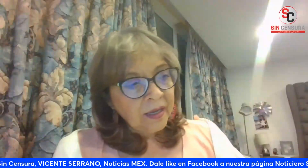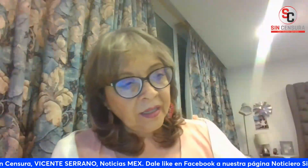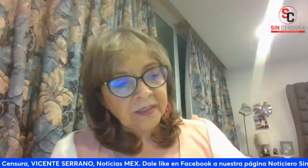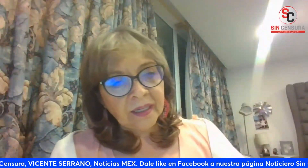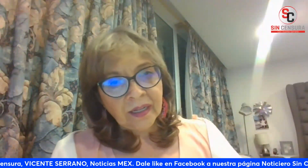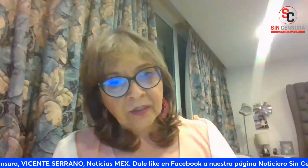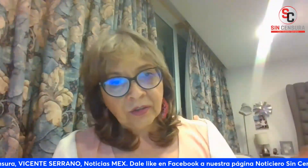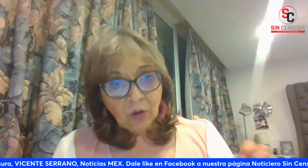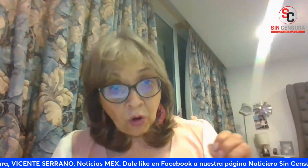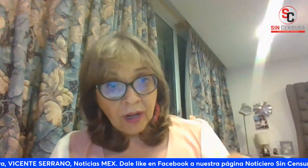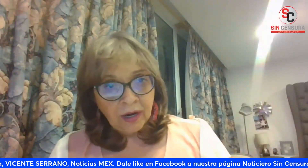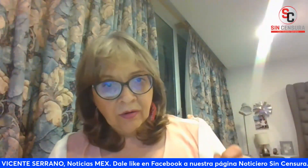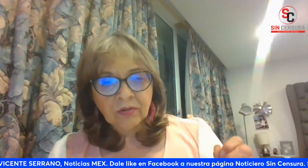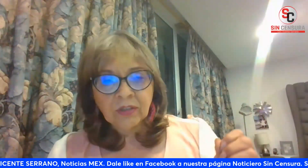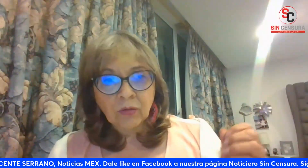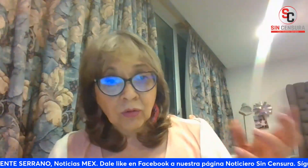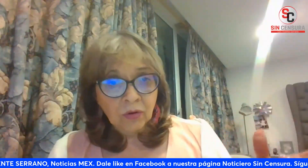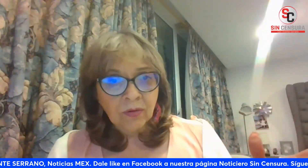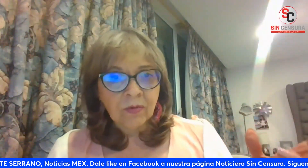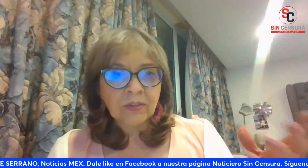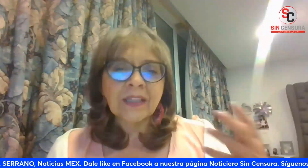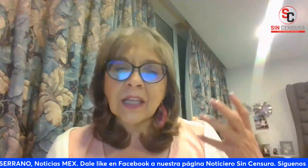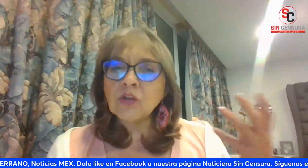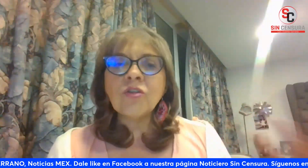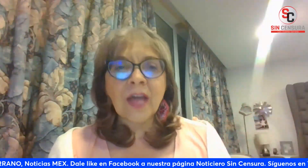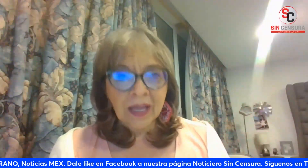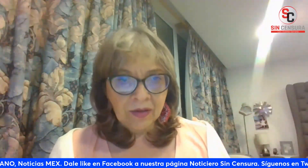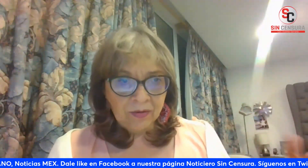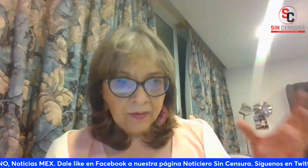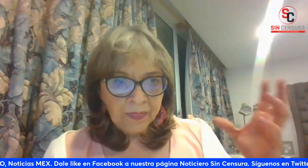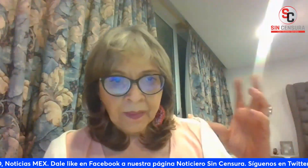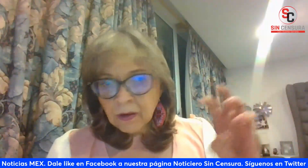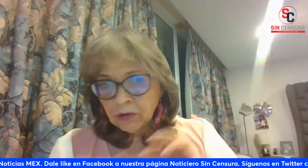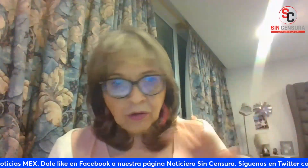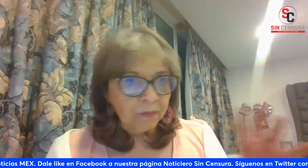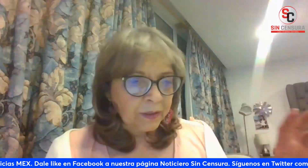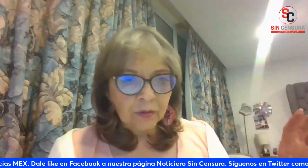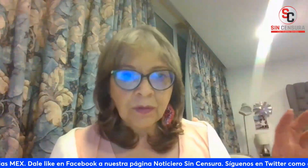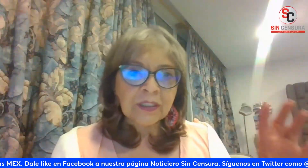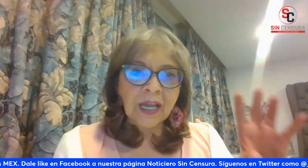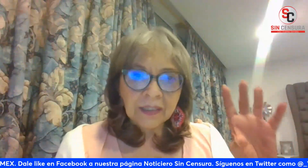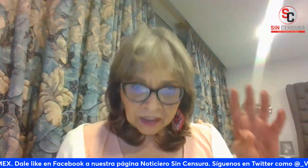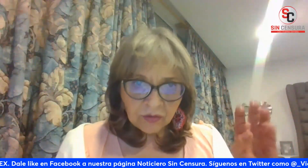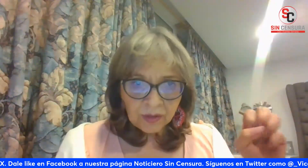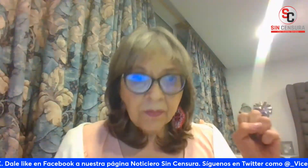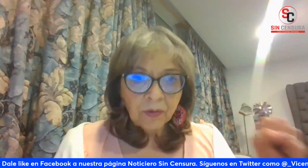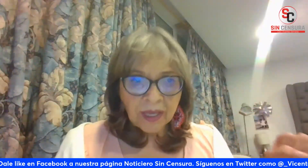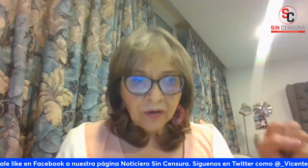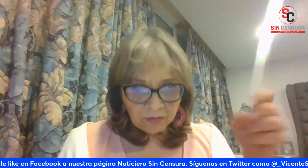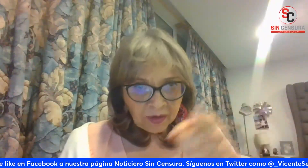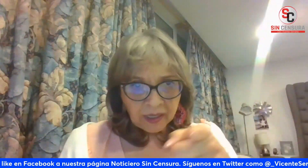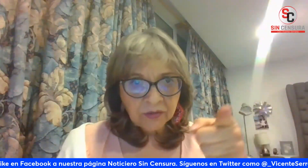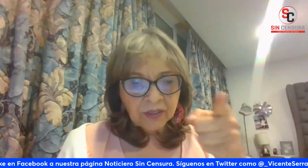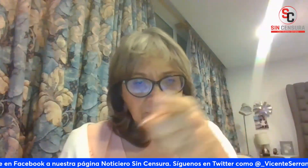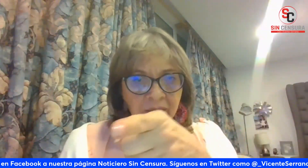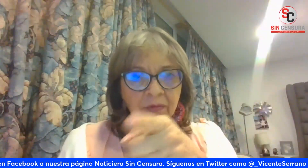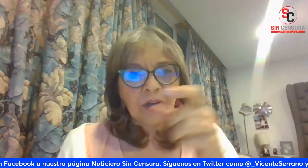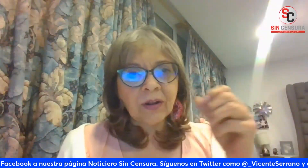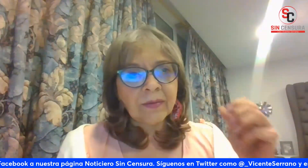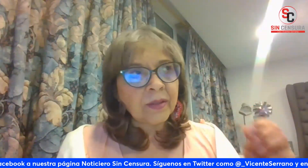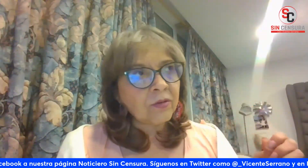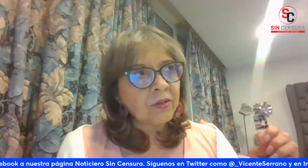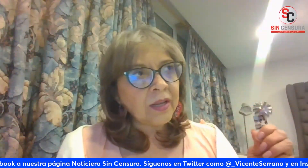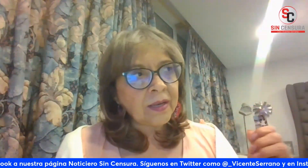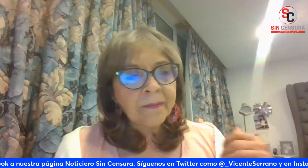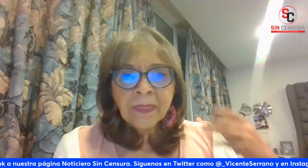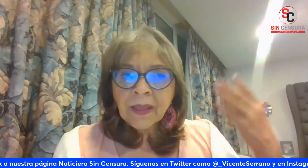fuera esos órganos autónomos que tanto daño, no solo presupuestal, sino de poder, como el caso que estamos